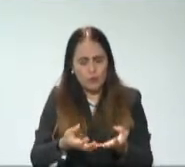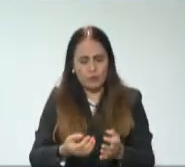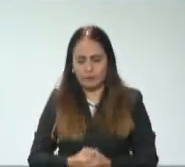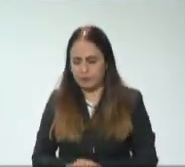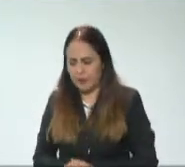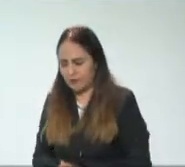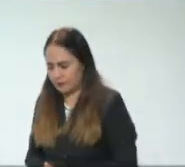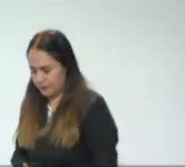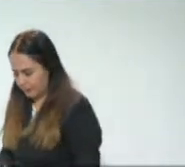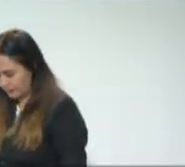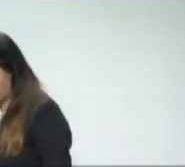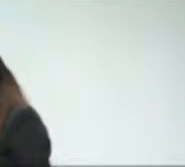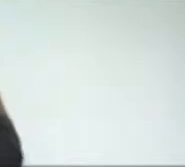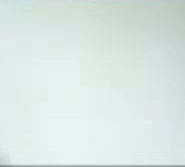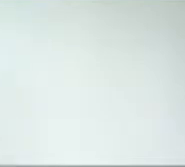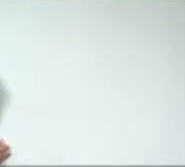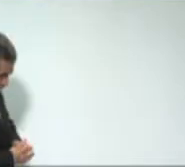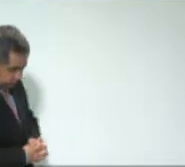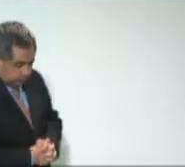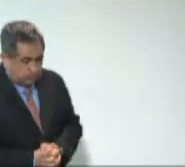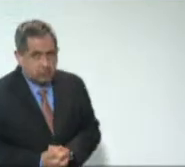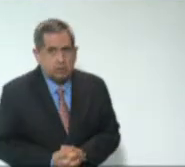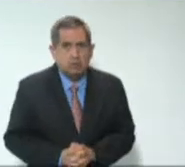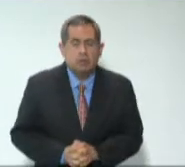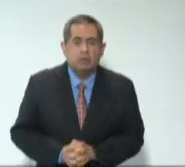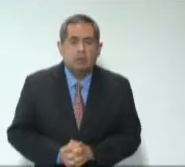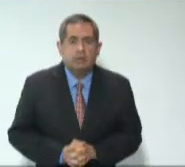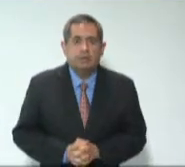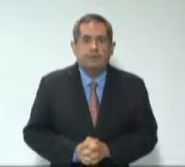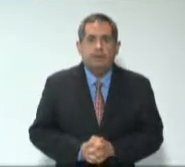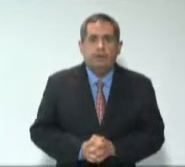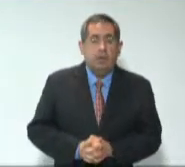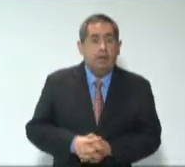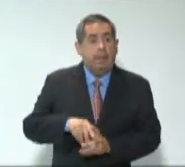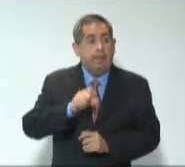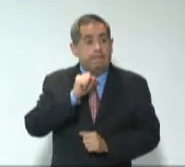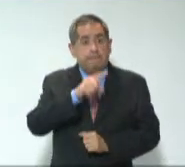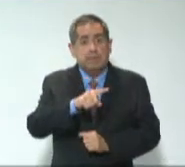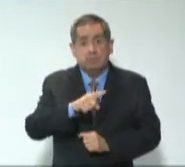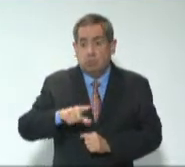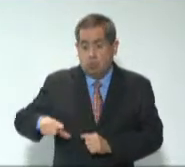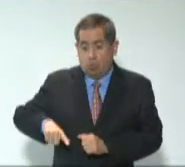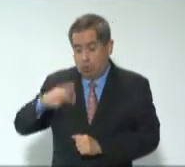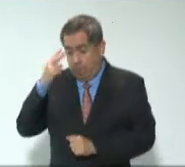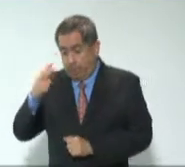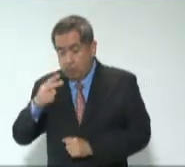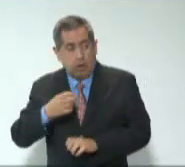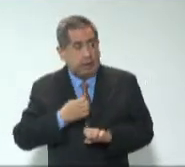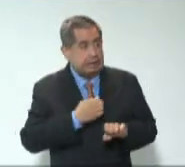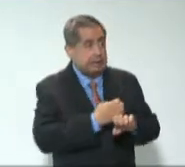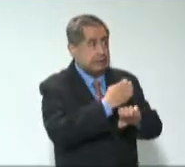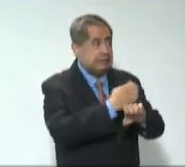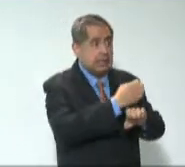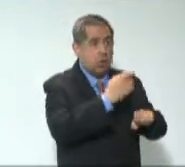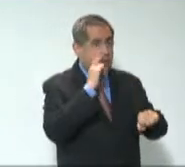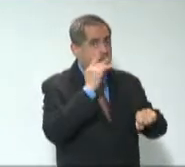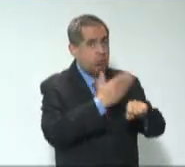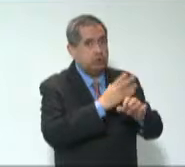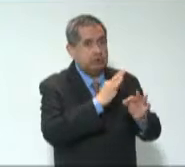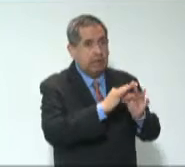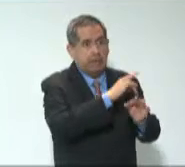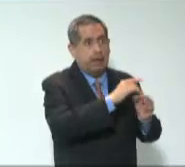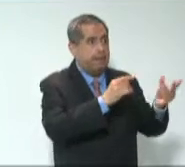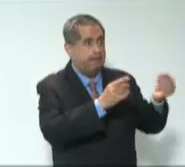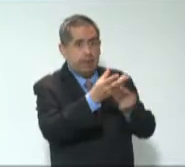el gobierno de México procede de los estados los gobiernos estatales son por ley responsables de